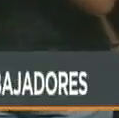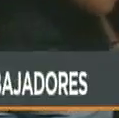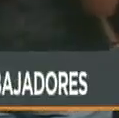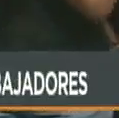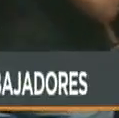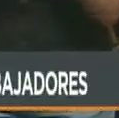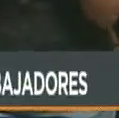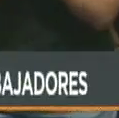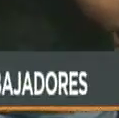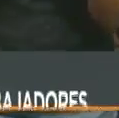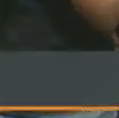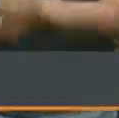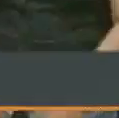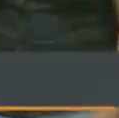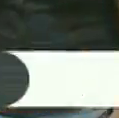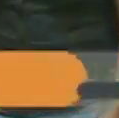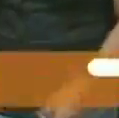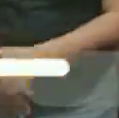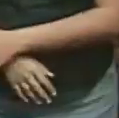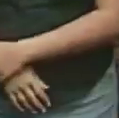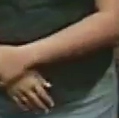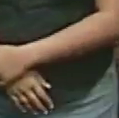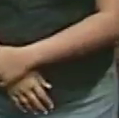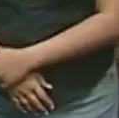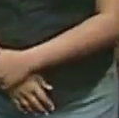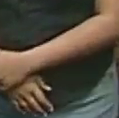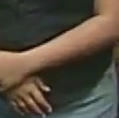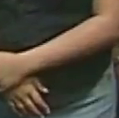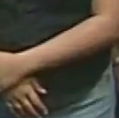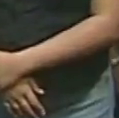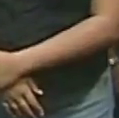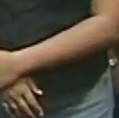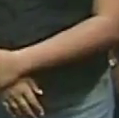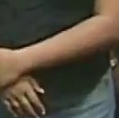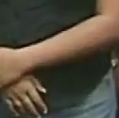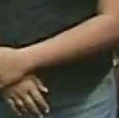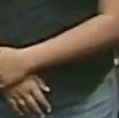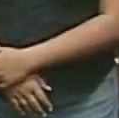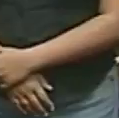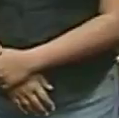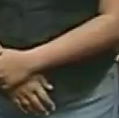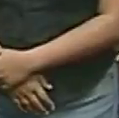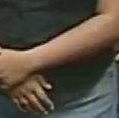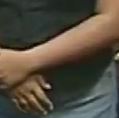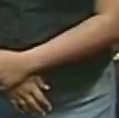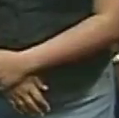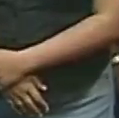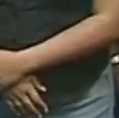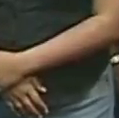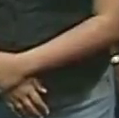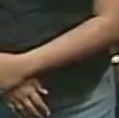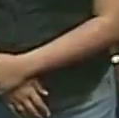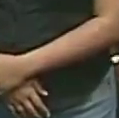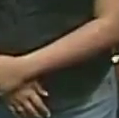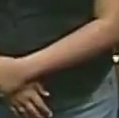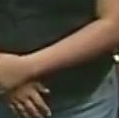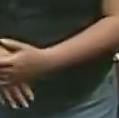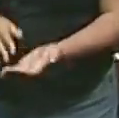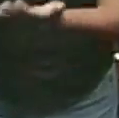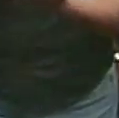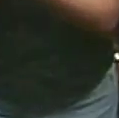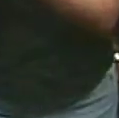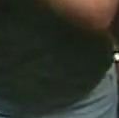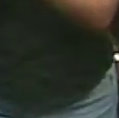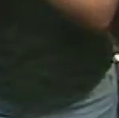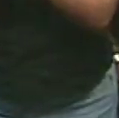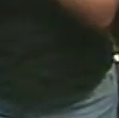buenas noches. Nos encontramos aquí en la parroquia El Paraíso, Parque Naciones Unidas, Bueno, una jornada que comenzó hoy a las 8 de la